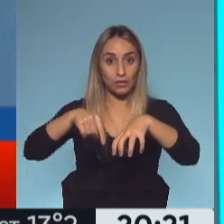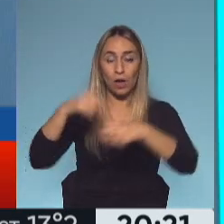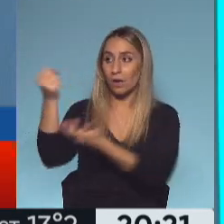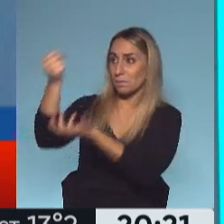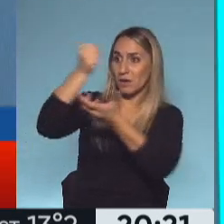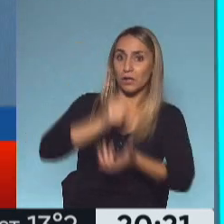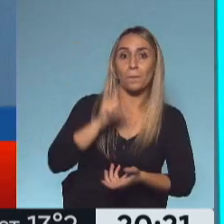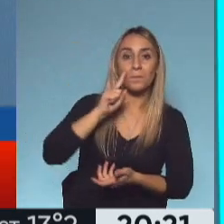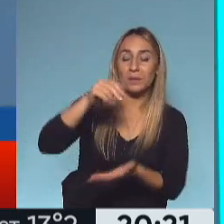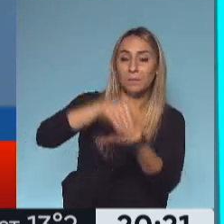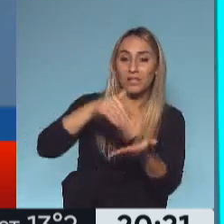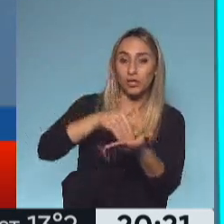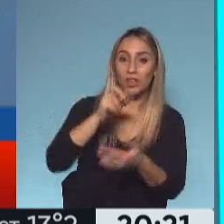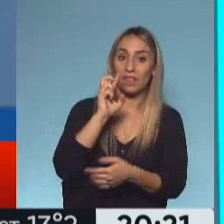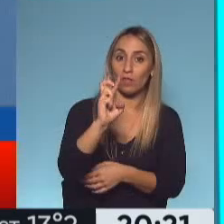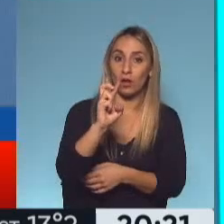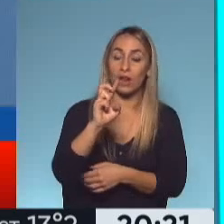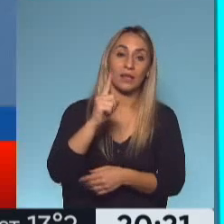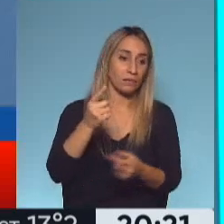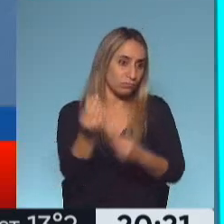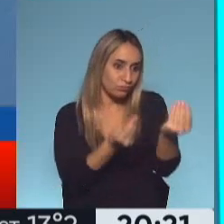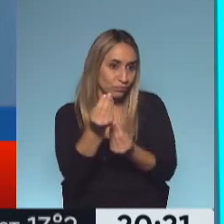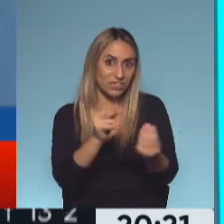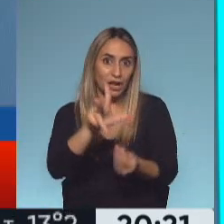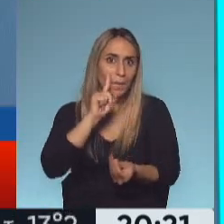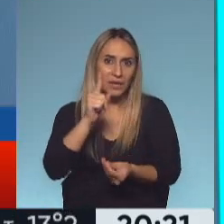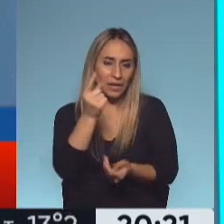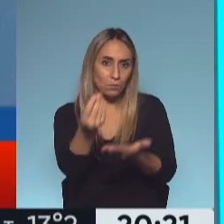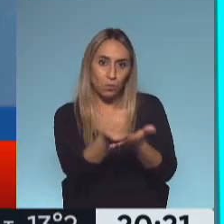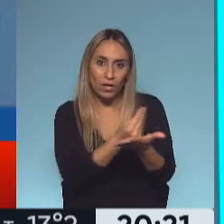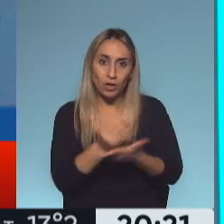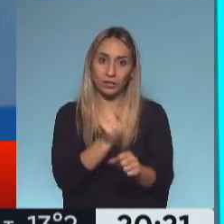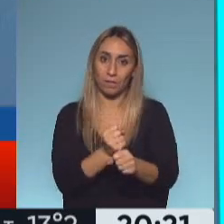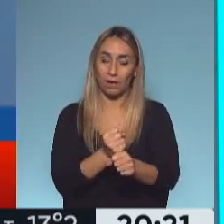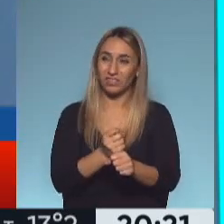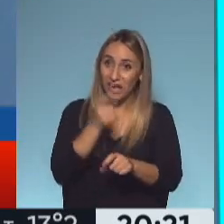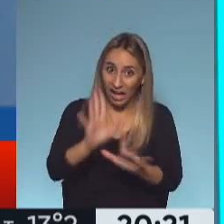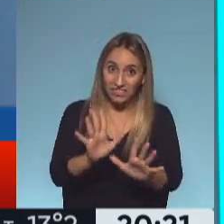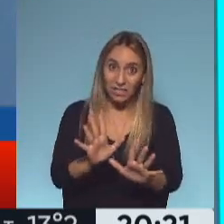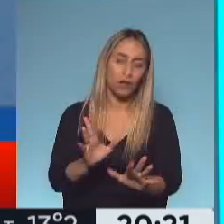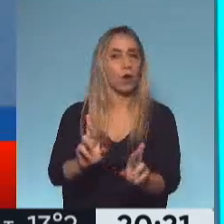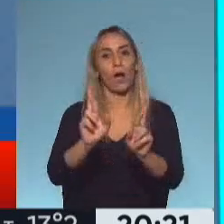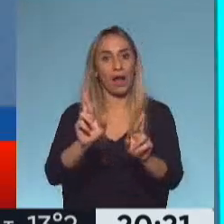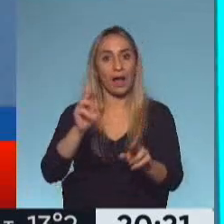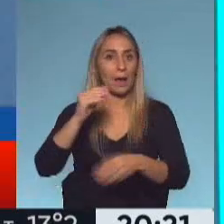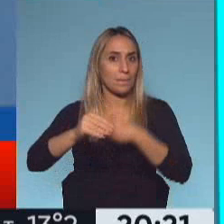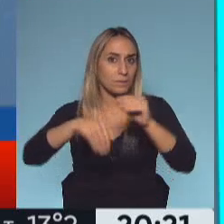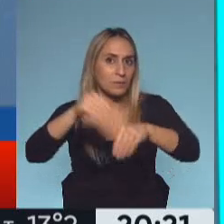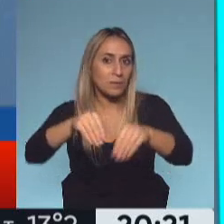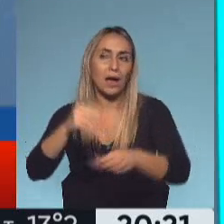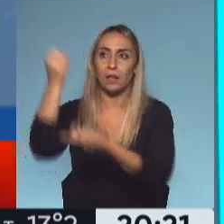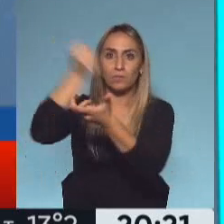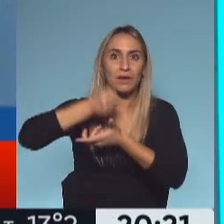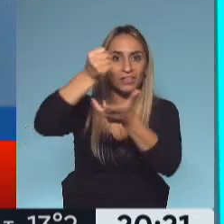$1.000 millones y creando 3.000 puestos de trabajo. Entonces, si eso es un éxodo, bueno, ojalá tengamos muchos éxodos que generen más inversiones, más empleo en el